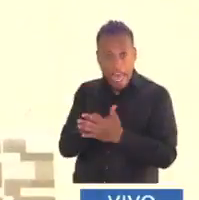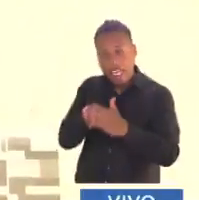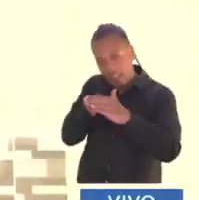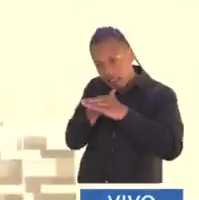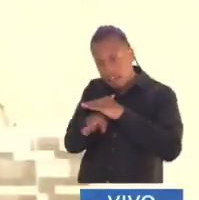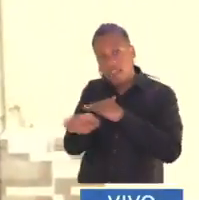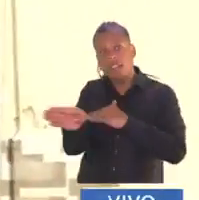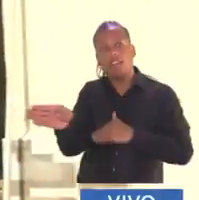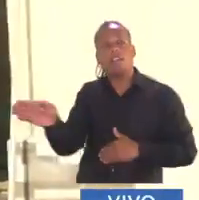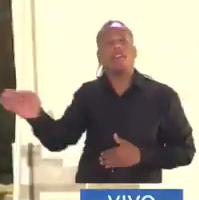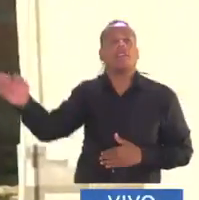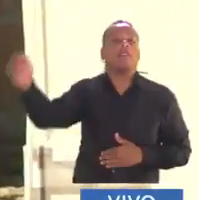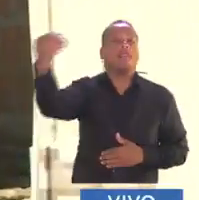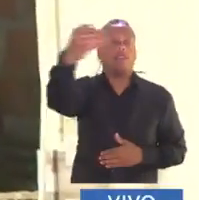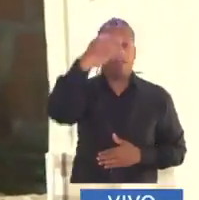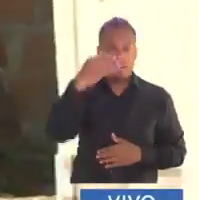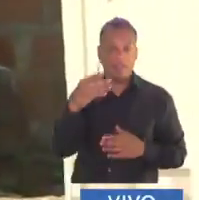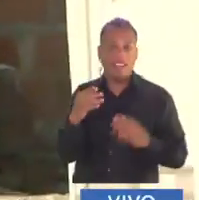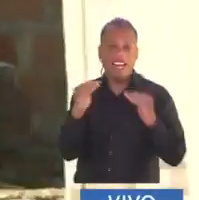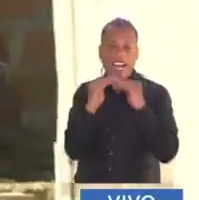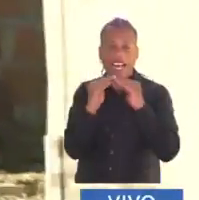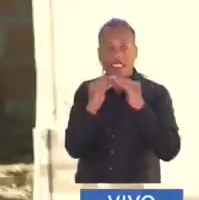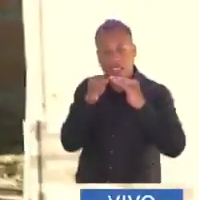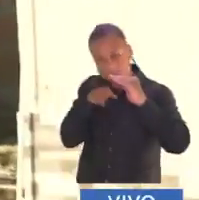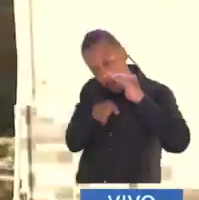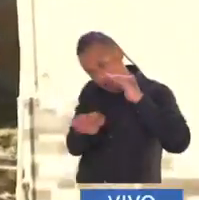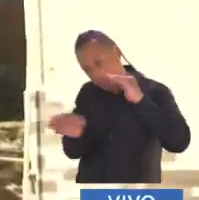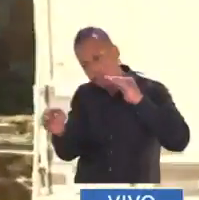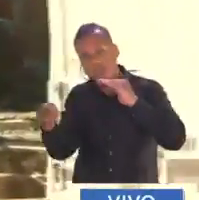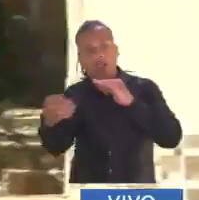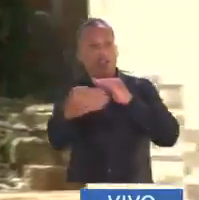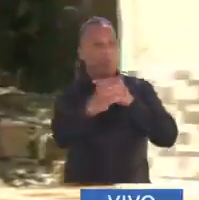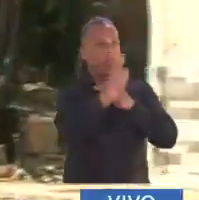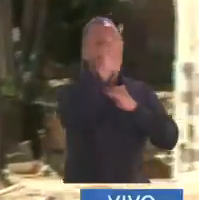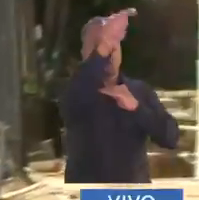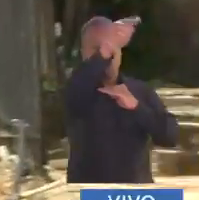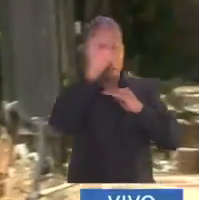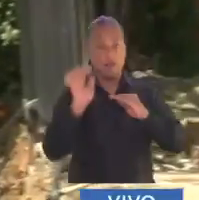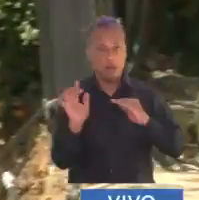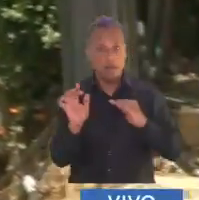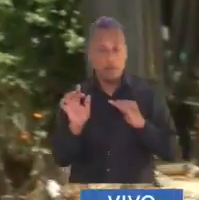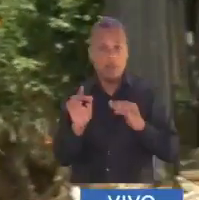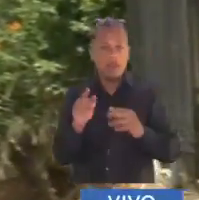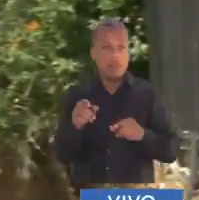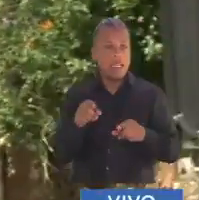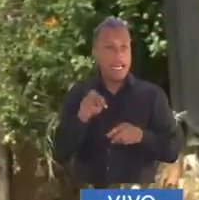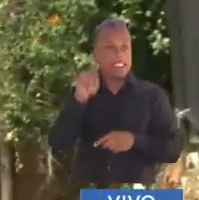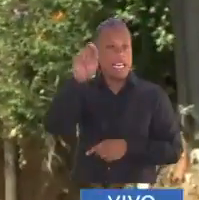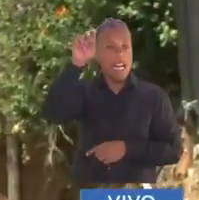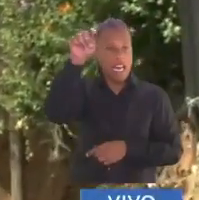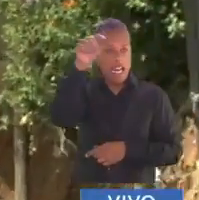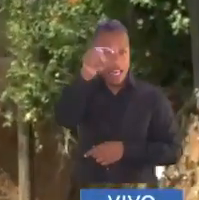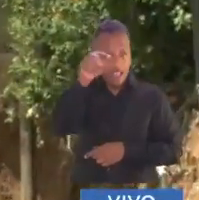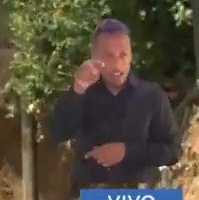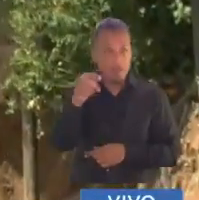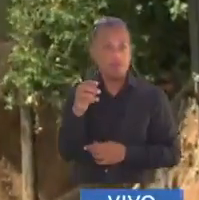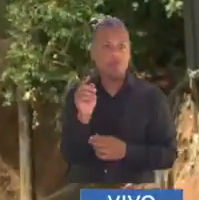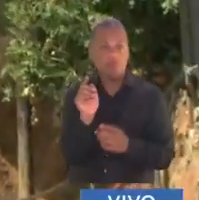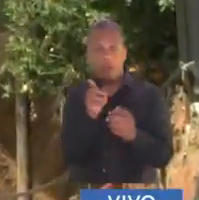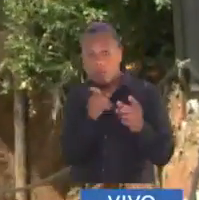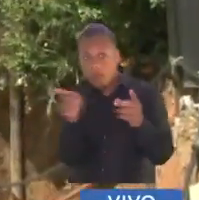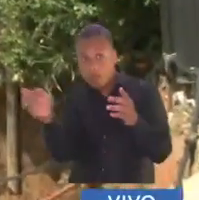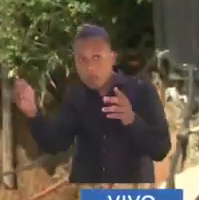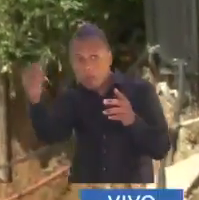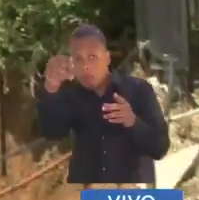atraviesan el patio de esa vivienda y salen a donde ustedes están viendo también que es una escalera hasta ese punto